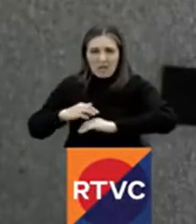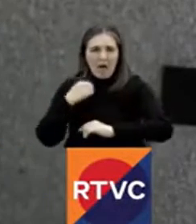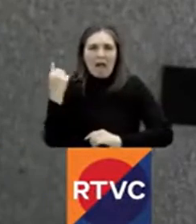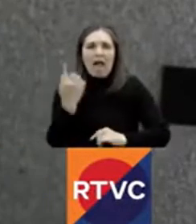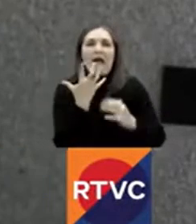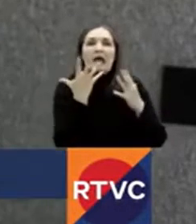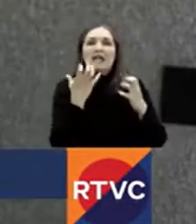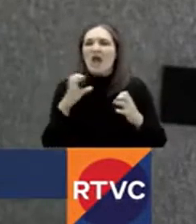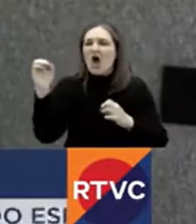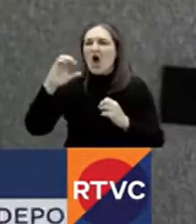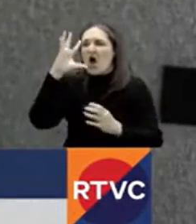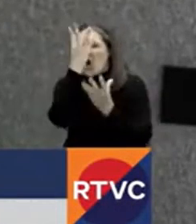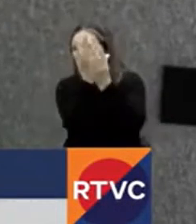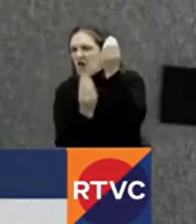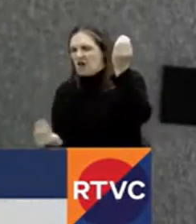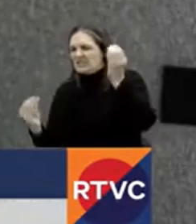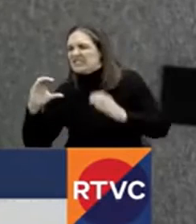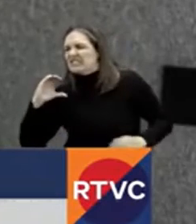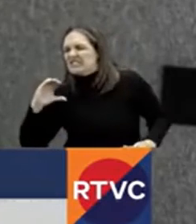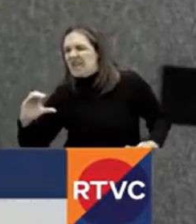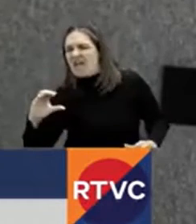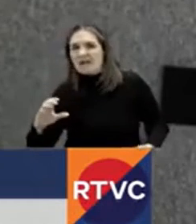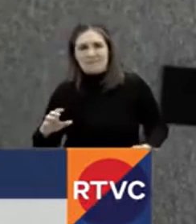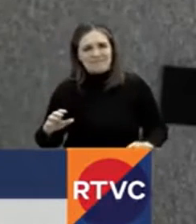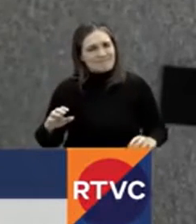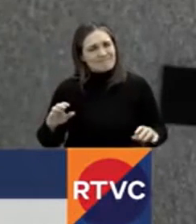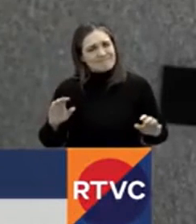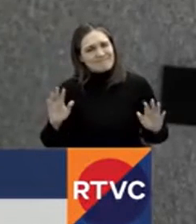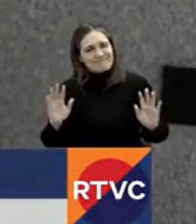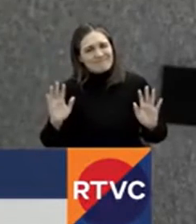la primera C. Pero me parece que es una